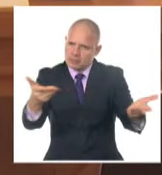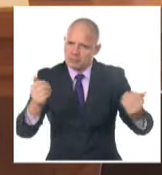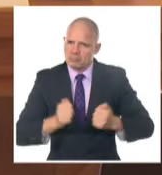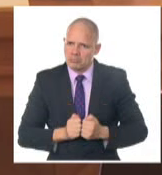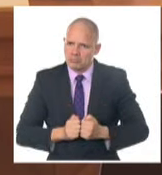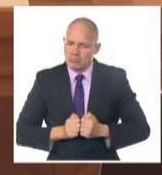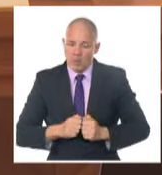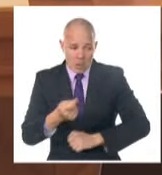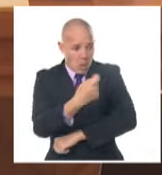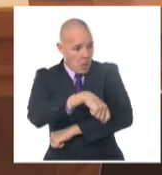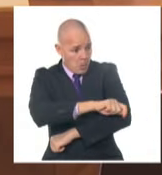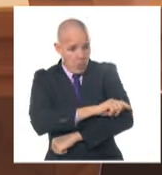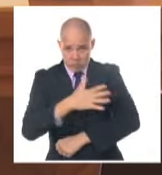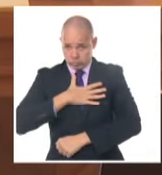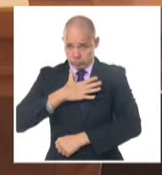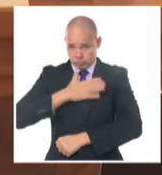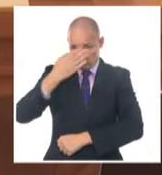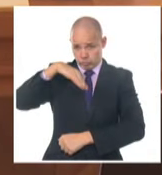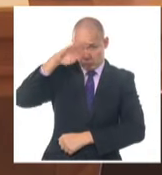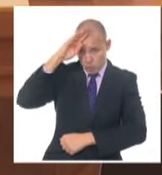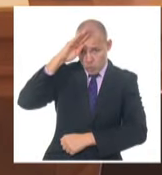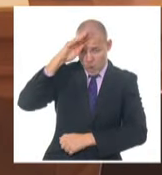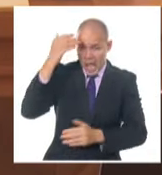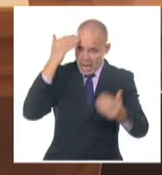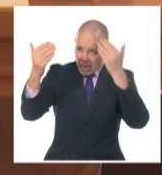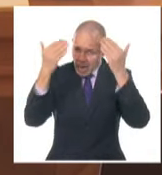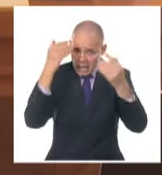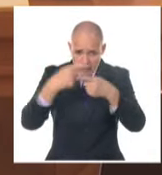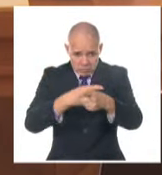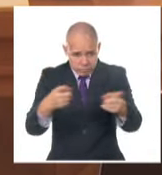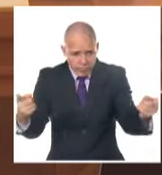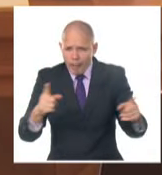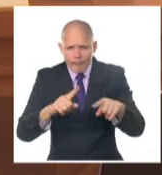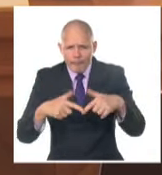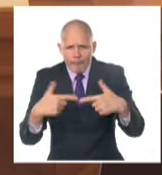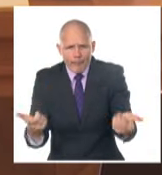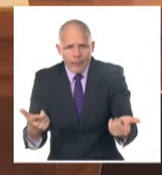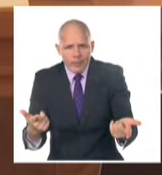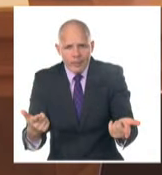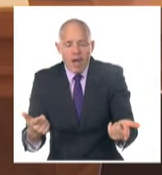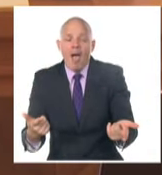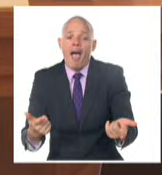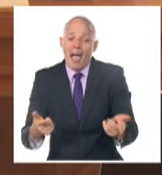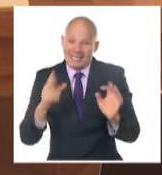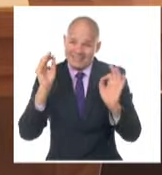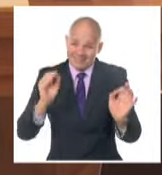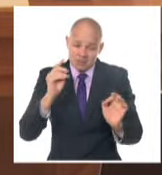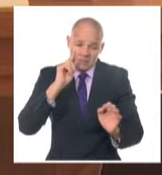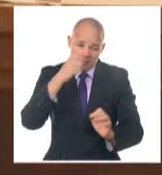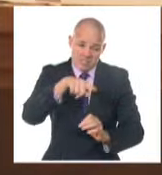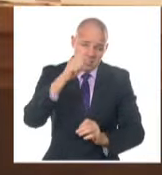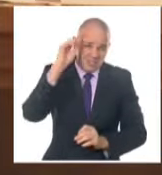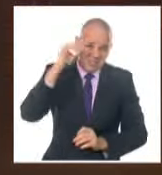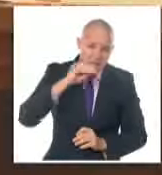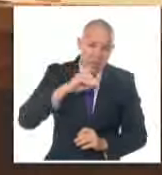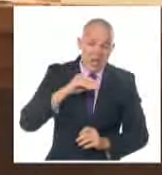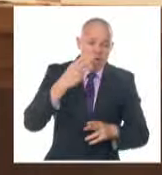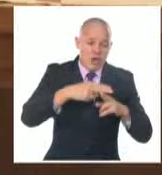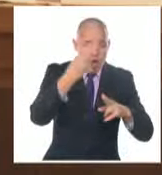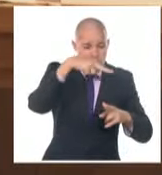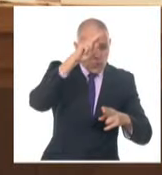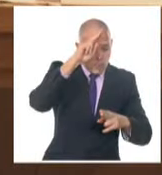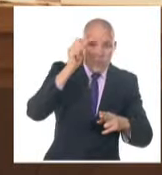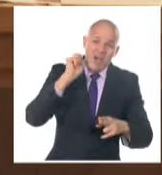del movimiento por su rechazo a la injustificada inclusión de Cuba en la espuria